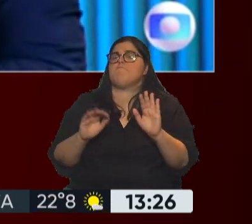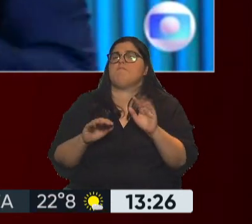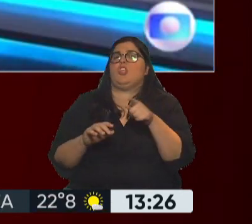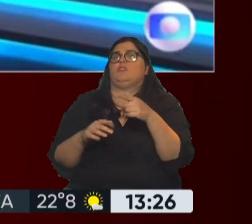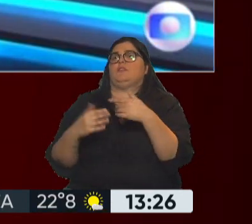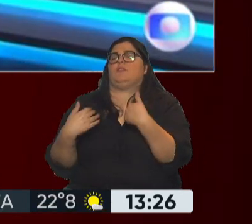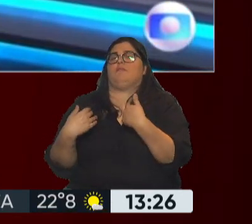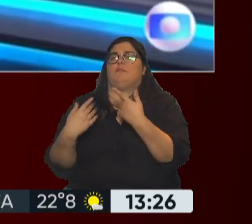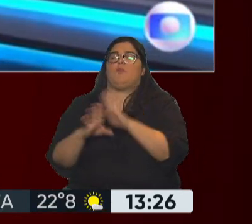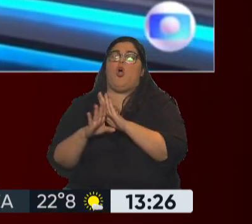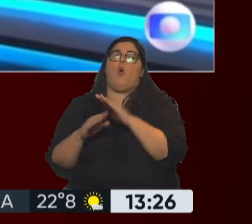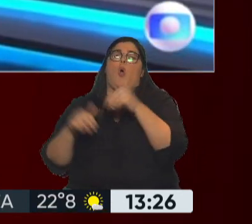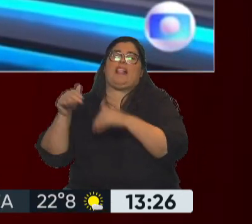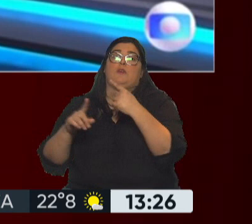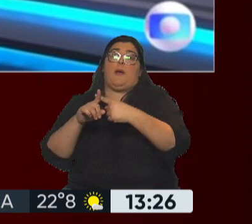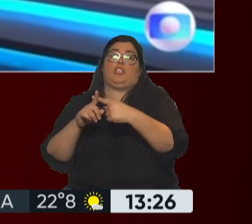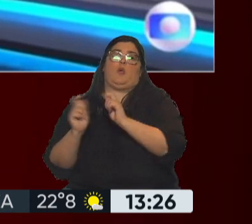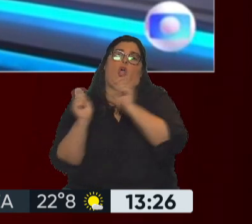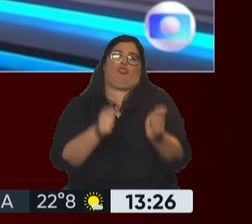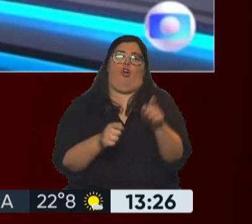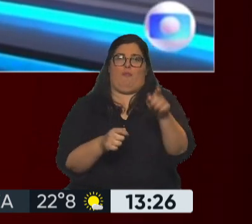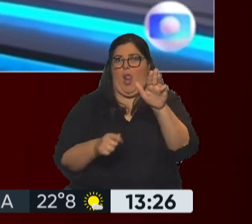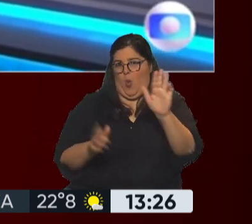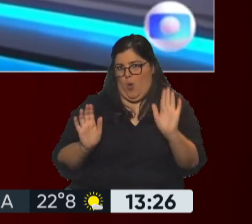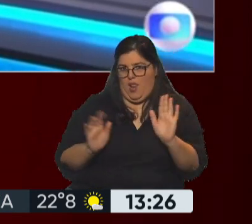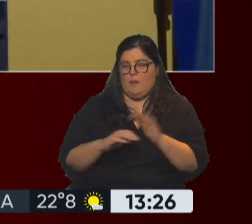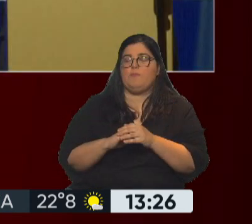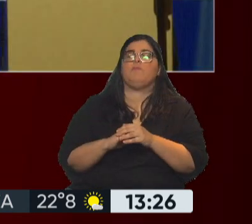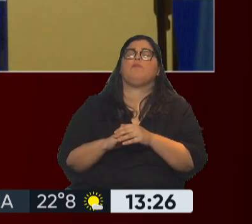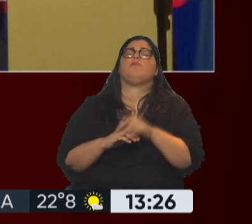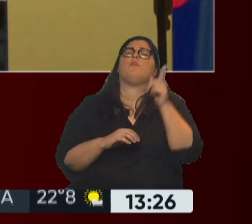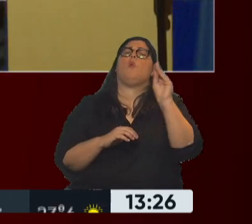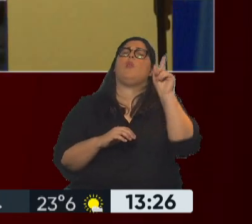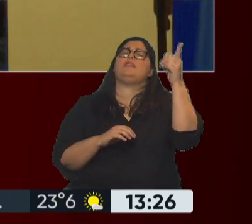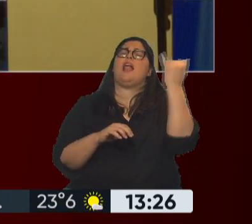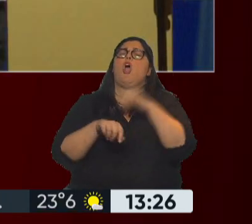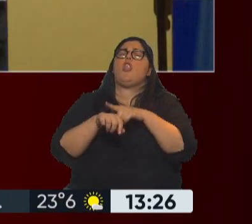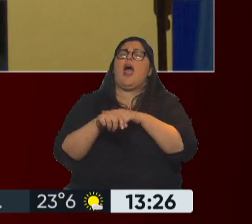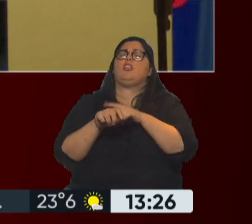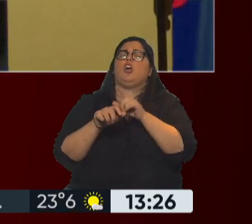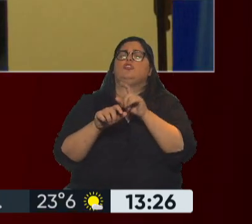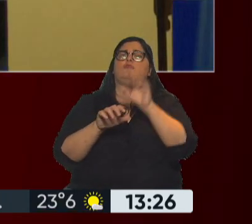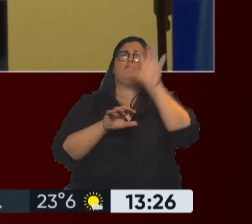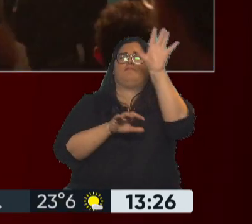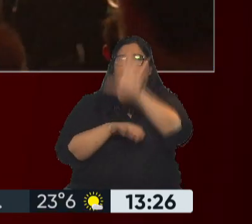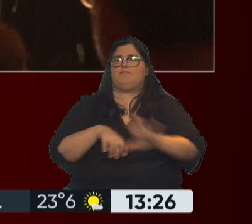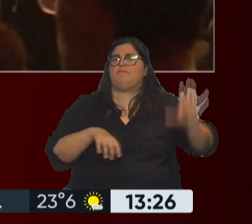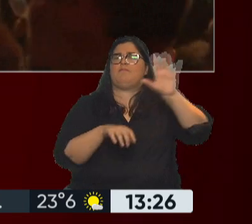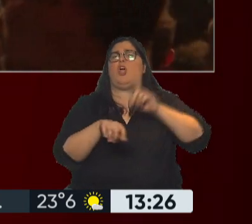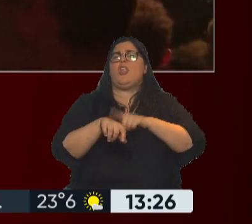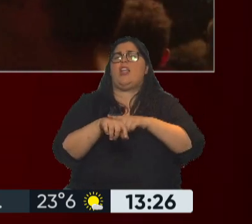lado, pasa algo que es muy curioso. Brasil tiene 4 usos horarios, ¿no? 3